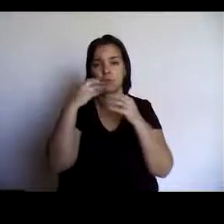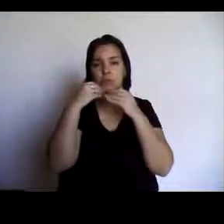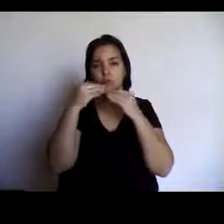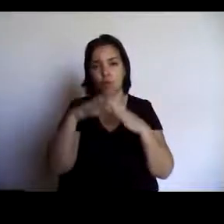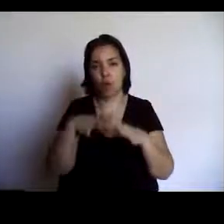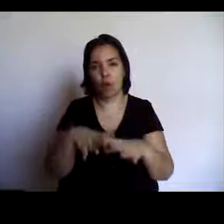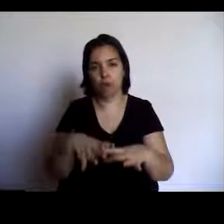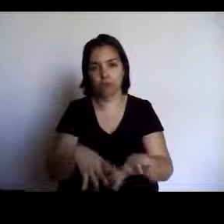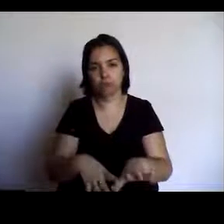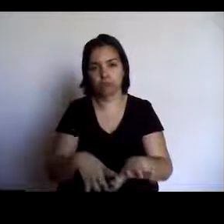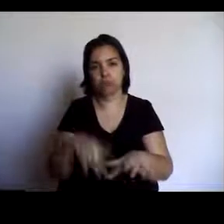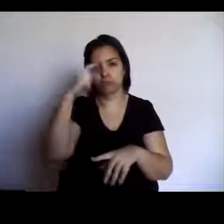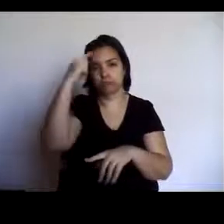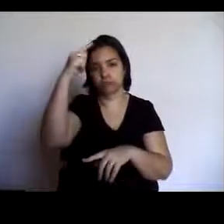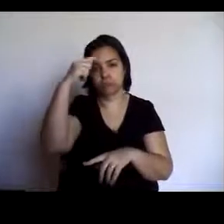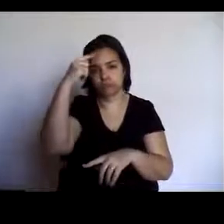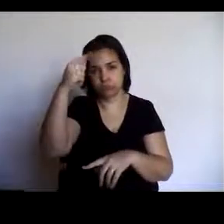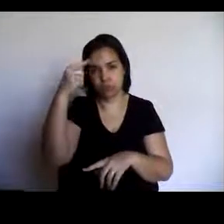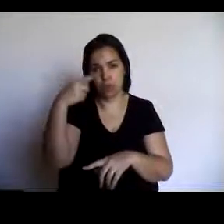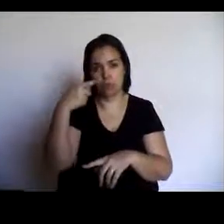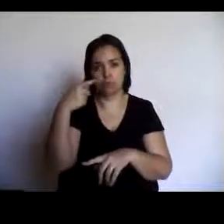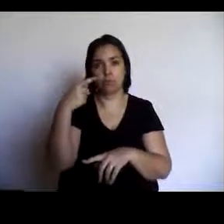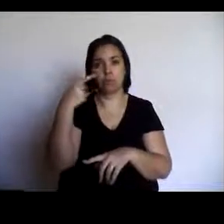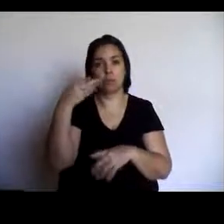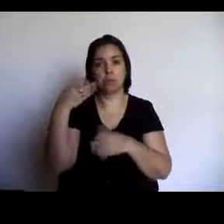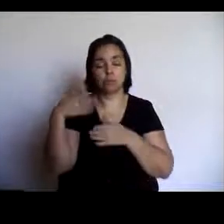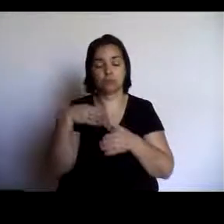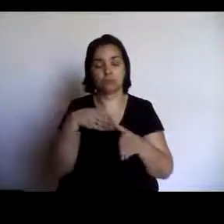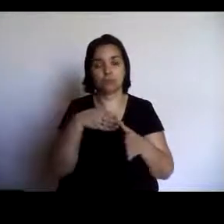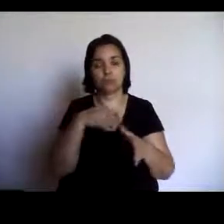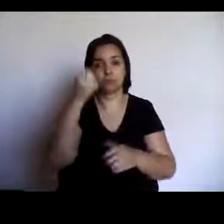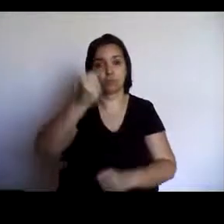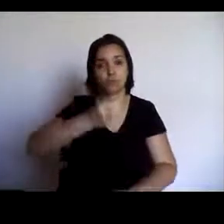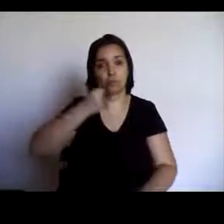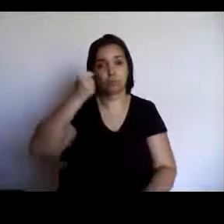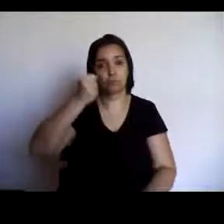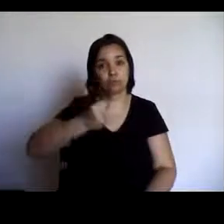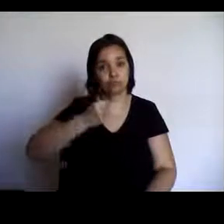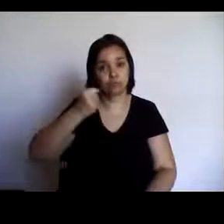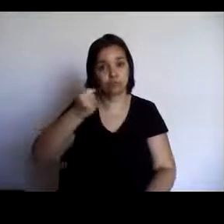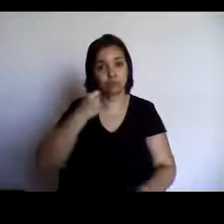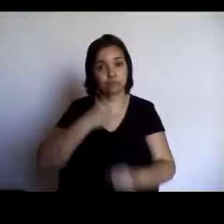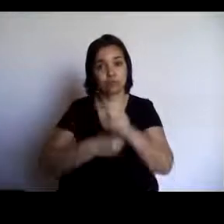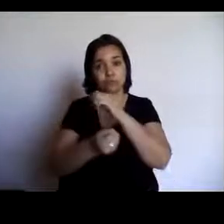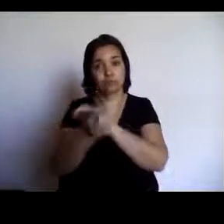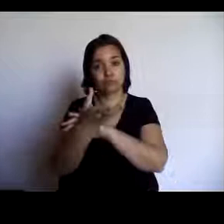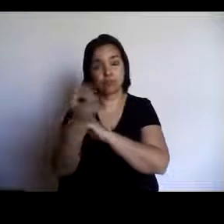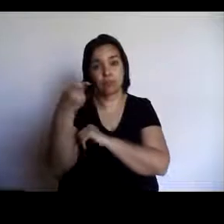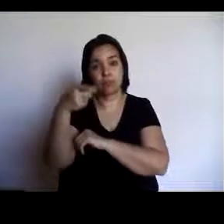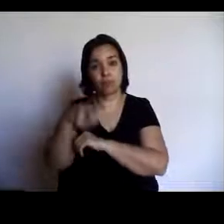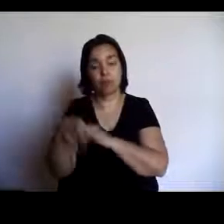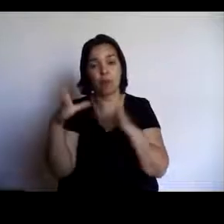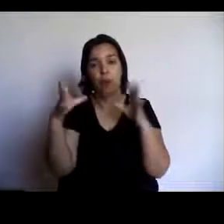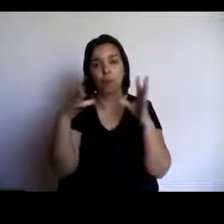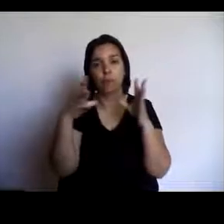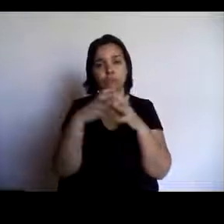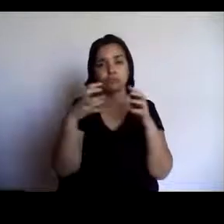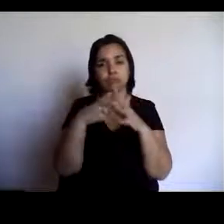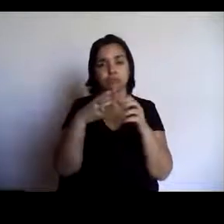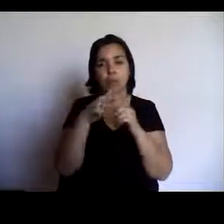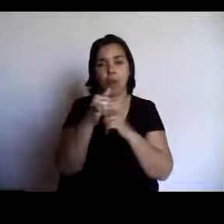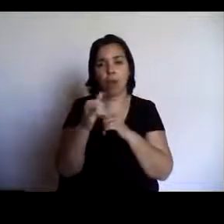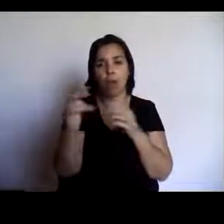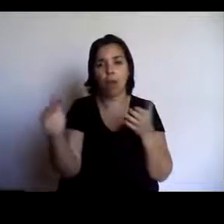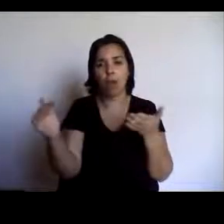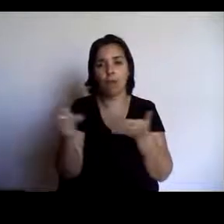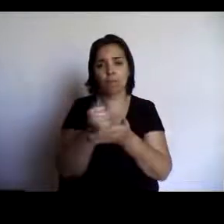tradiciones, incluso con la rehabilitación de esos caminos de peregrinos y sobre todo el papel que tiene todo ese despliegue